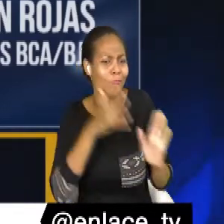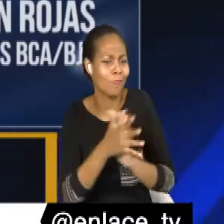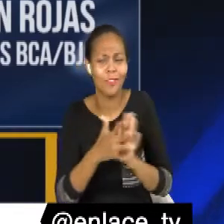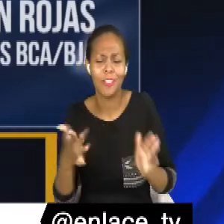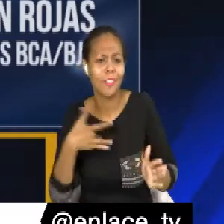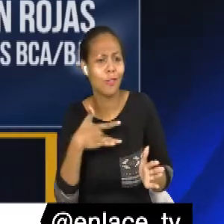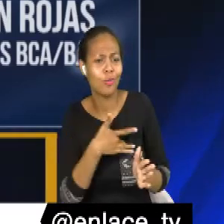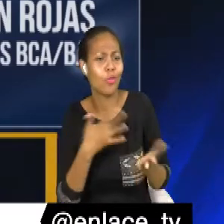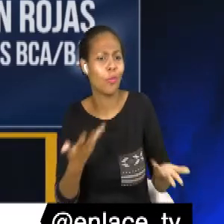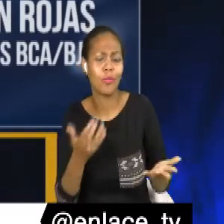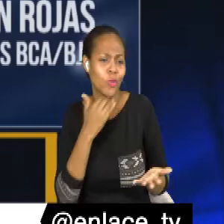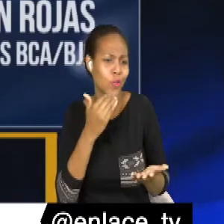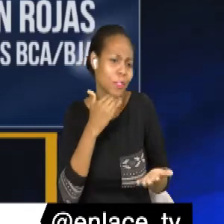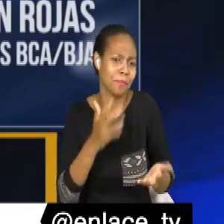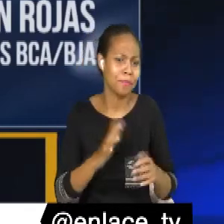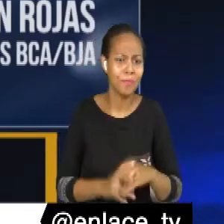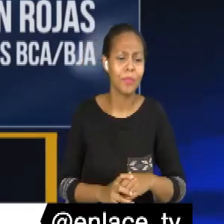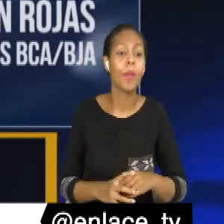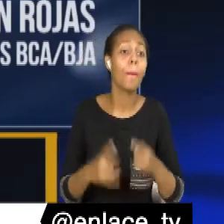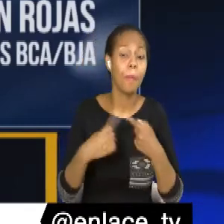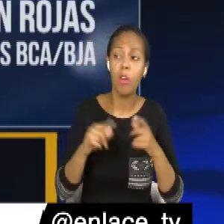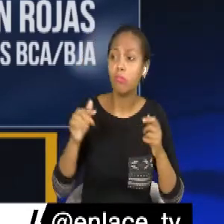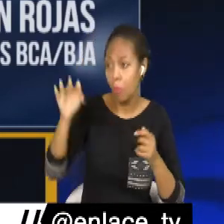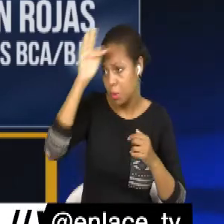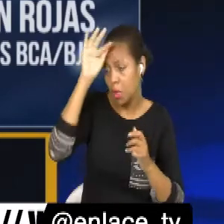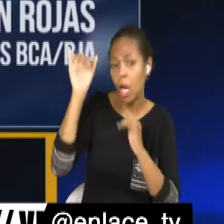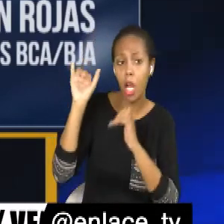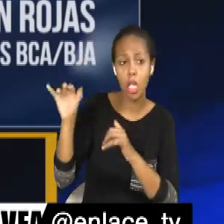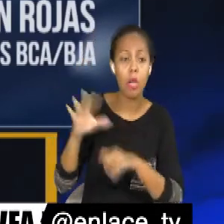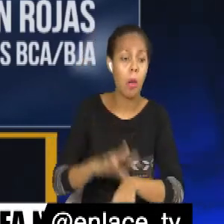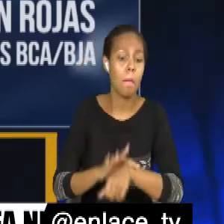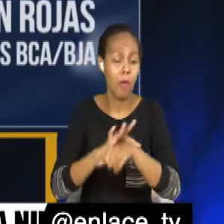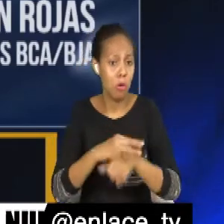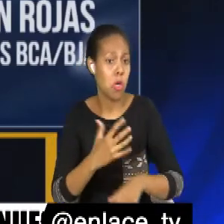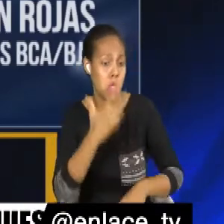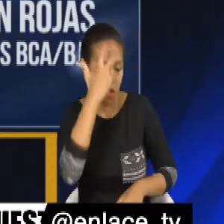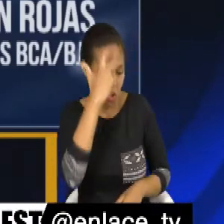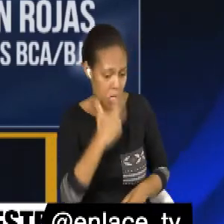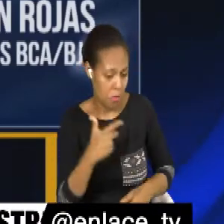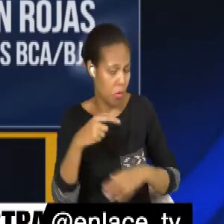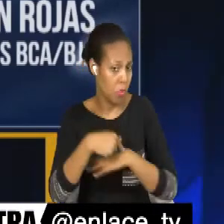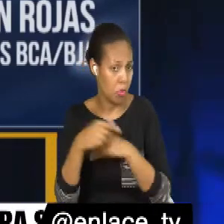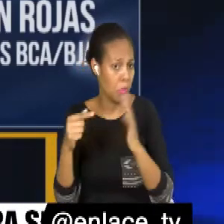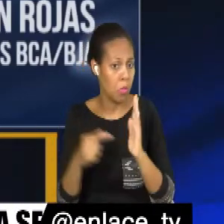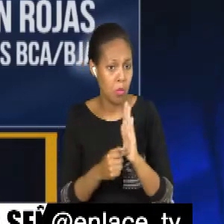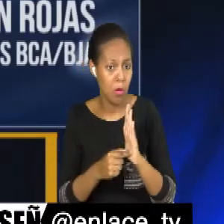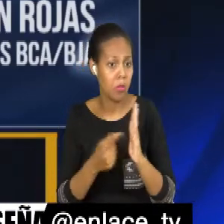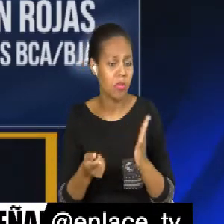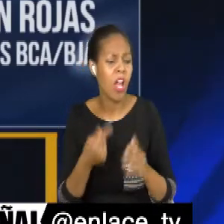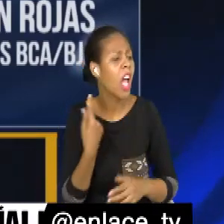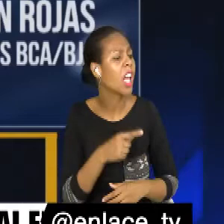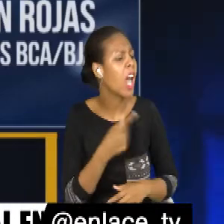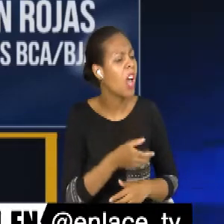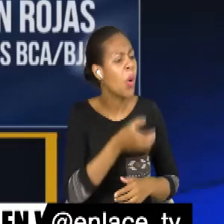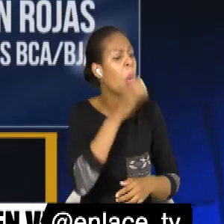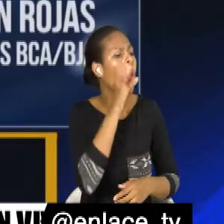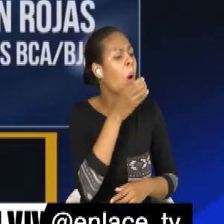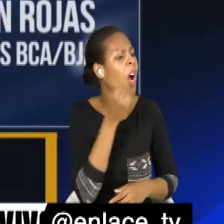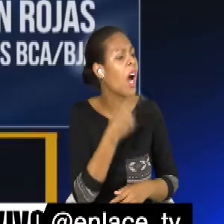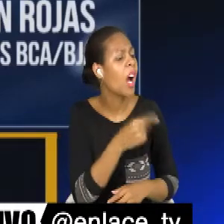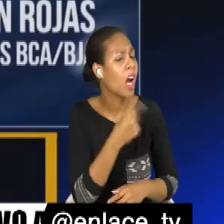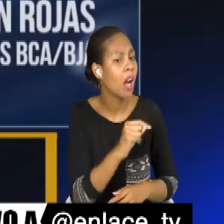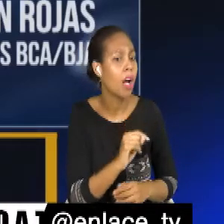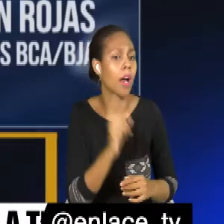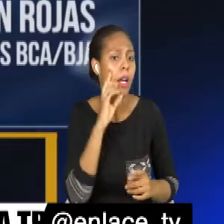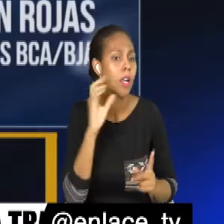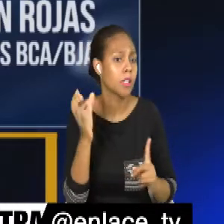y se dejó en el centro asistencial. Allí los médicos valoran, pidieron información del producto que había ingerido. A encontrarla